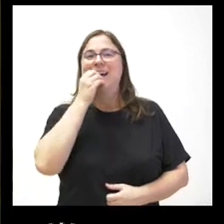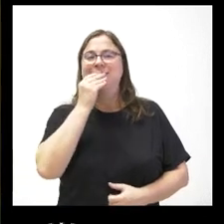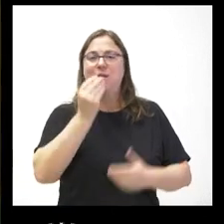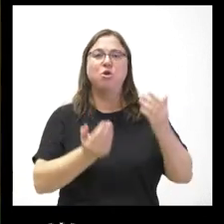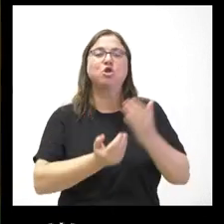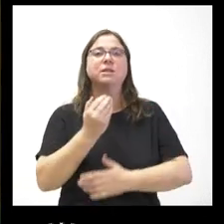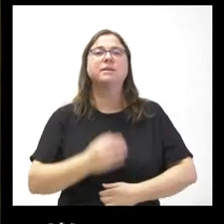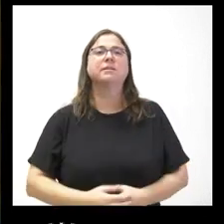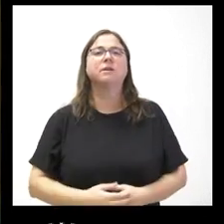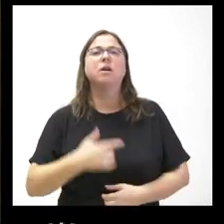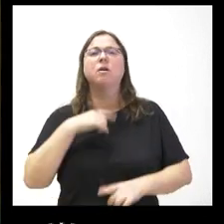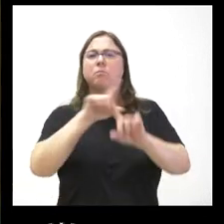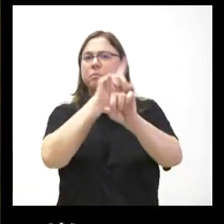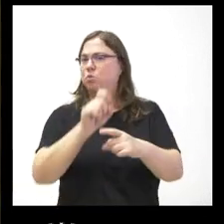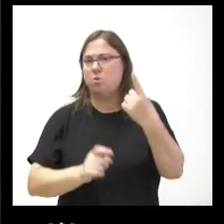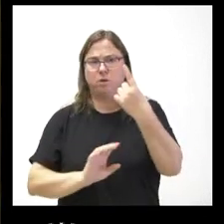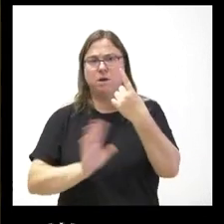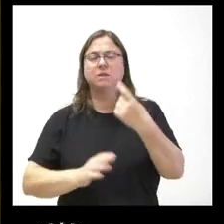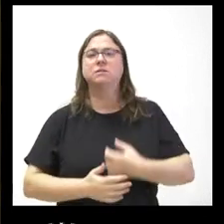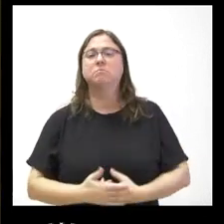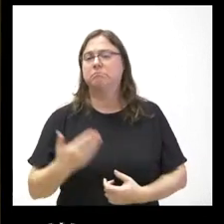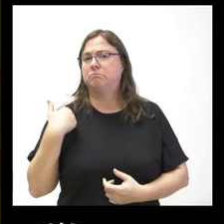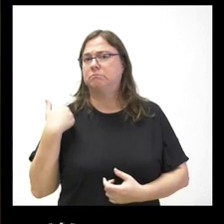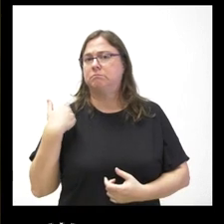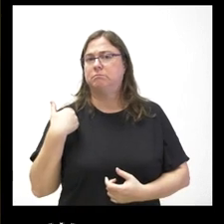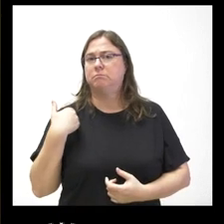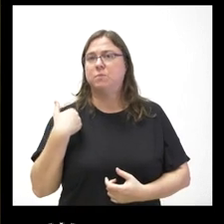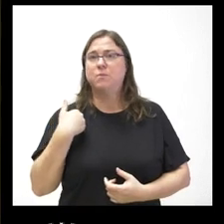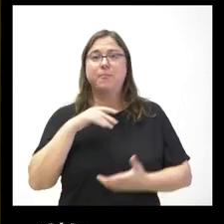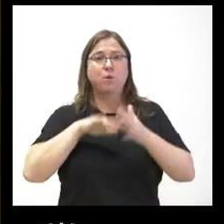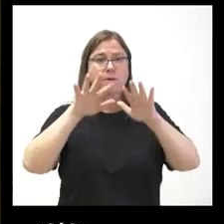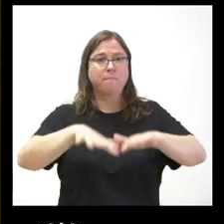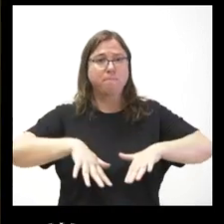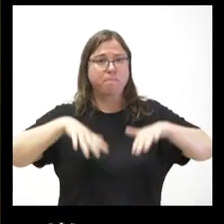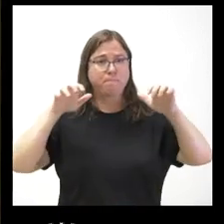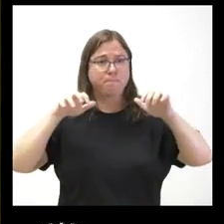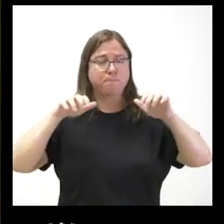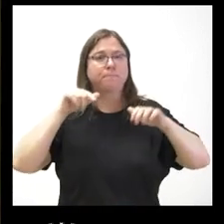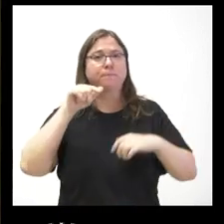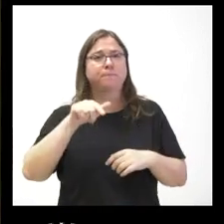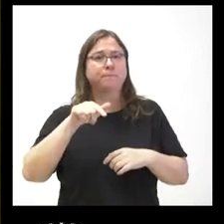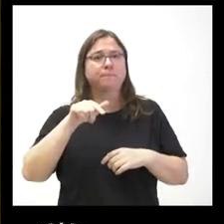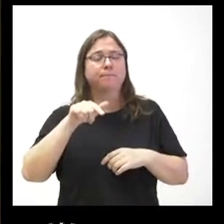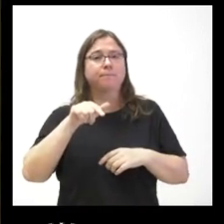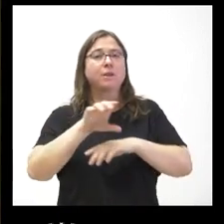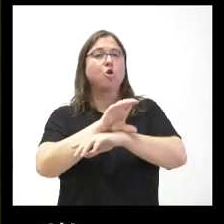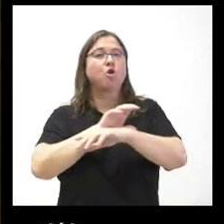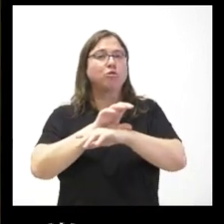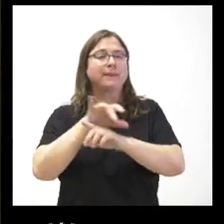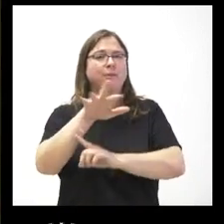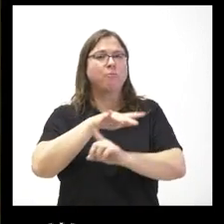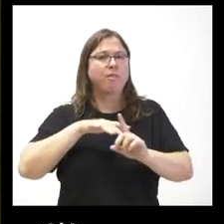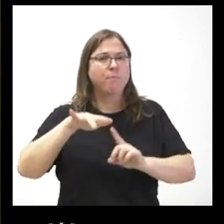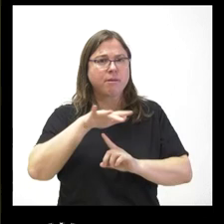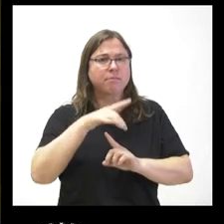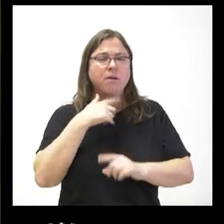Hola eh Solo una pregunta e recientemente en la última sesión de pleno de las Cortes eh el consejero de medio ambiente volvió a